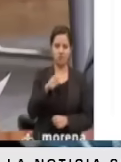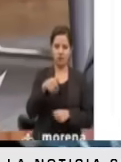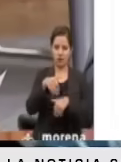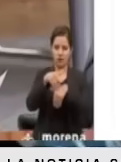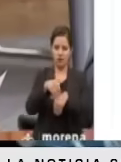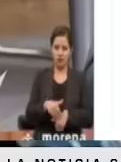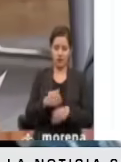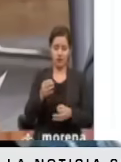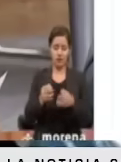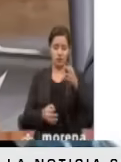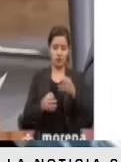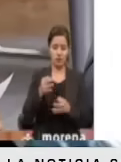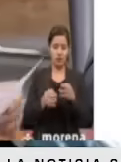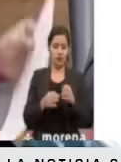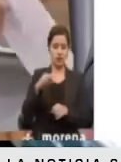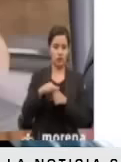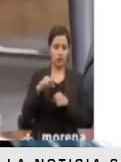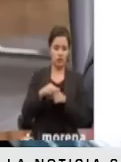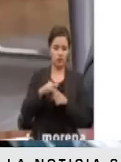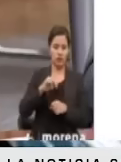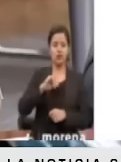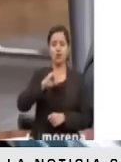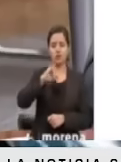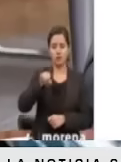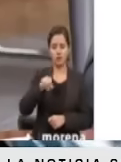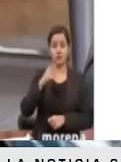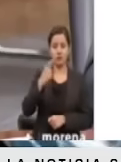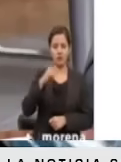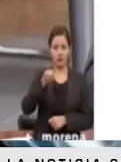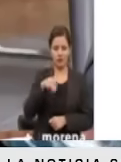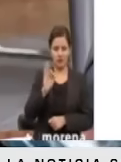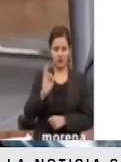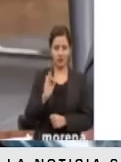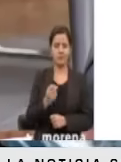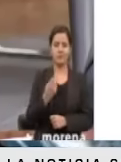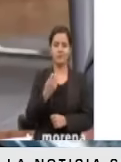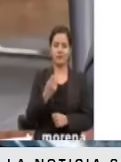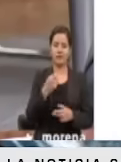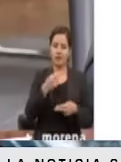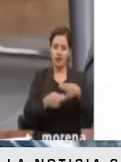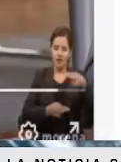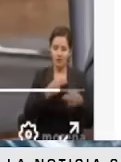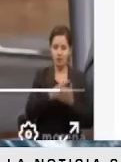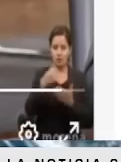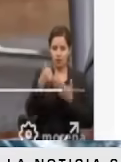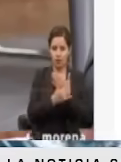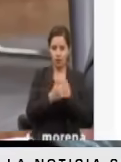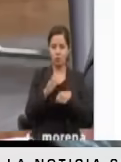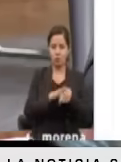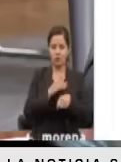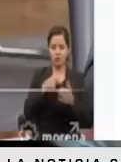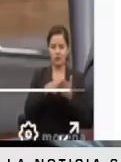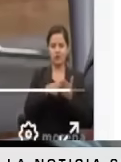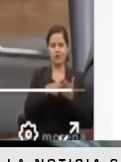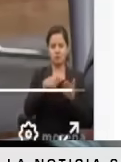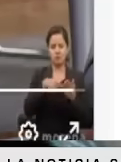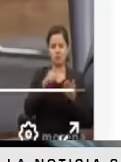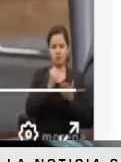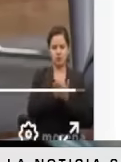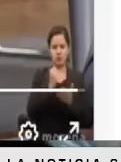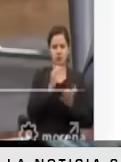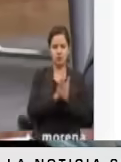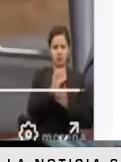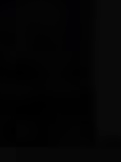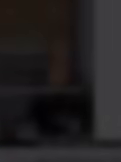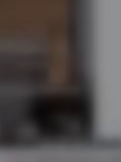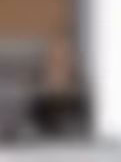a lo mandatado por el Tribunal Electoral del Poder Judicial de la Federación se regrese este proyecto que palomea la constitución de este frente que a todas luces está mintiendo